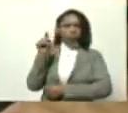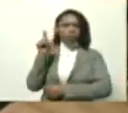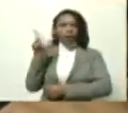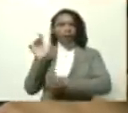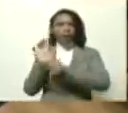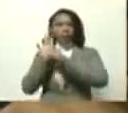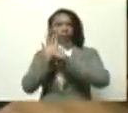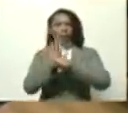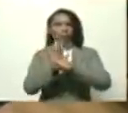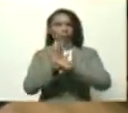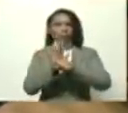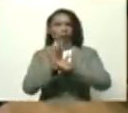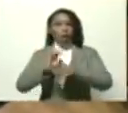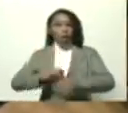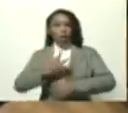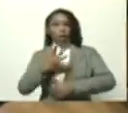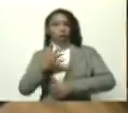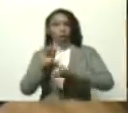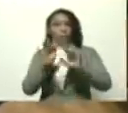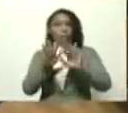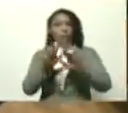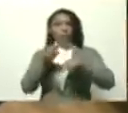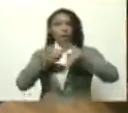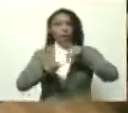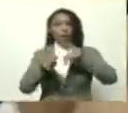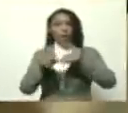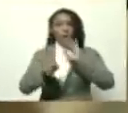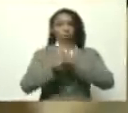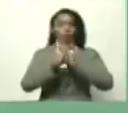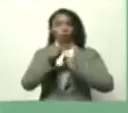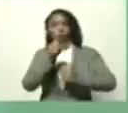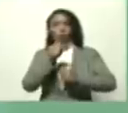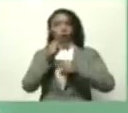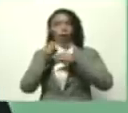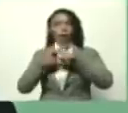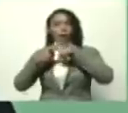logo de la Fundación Pie Descalzo de la cantante Shakira